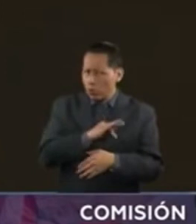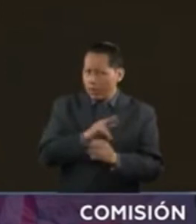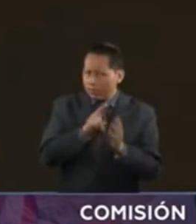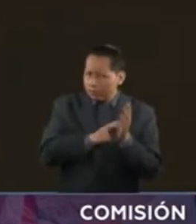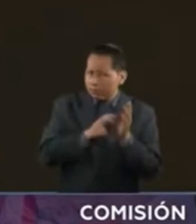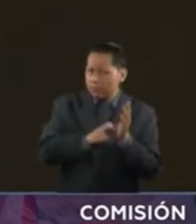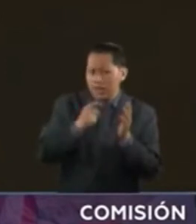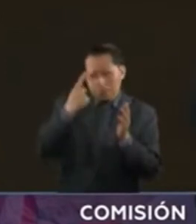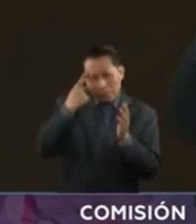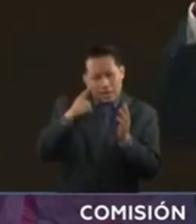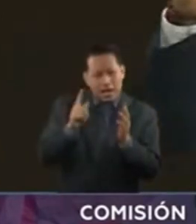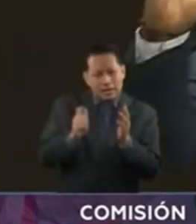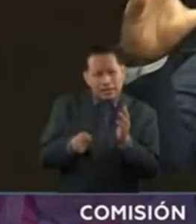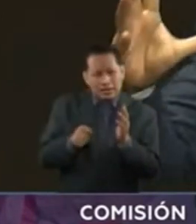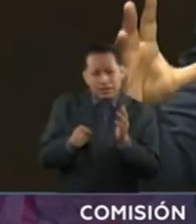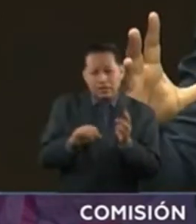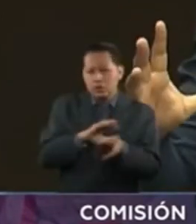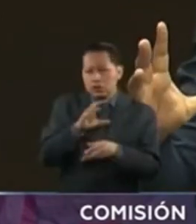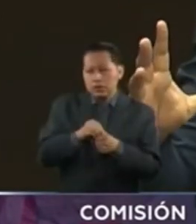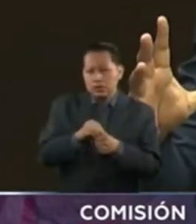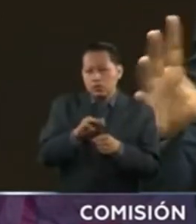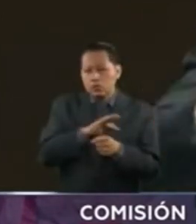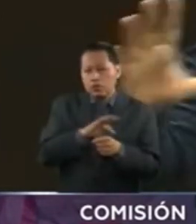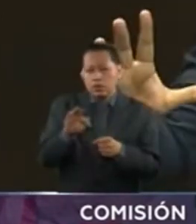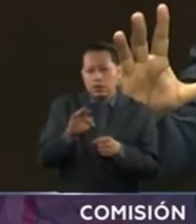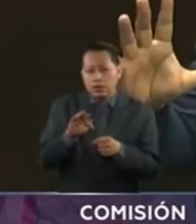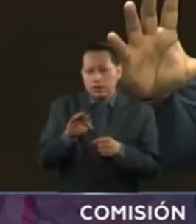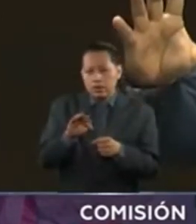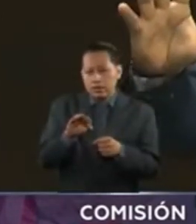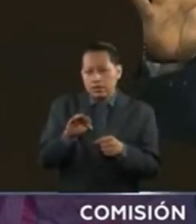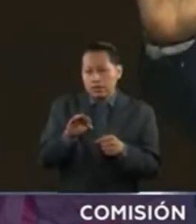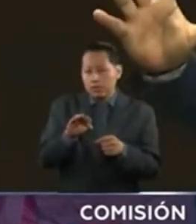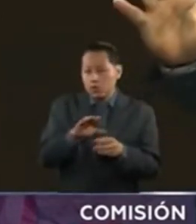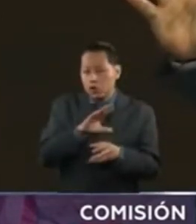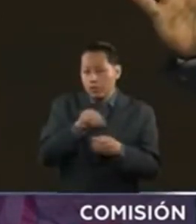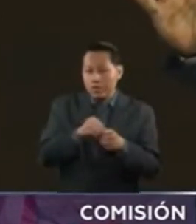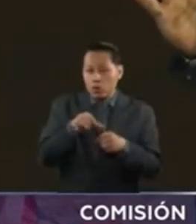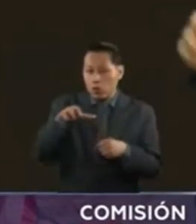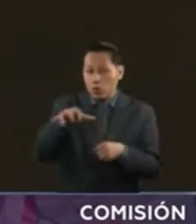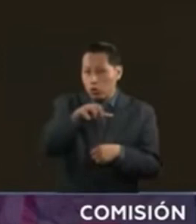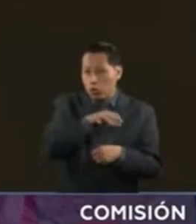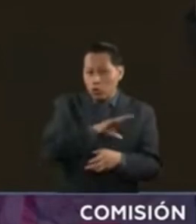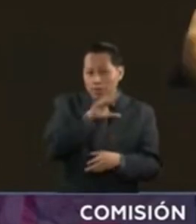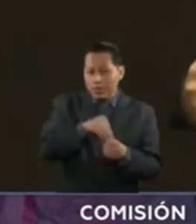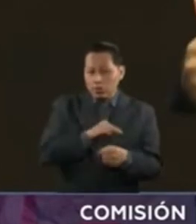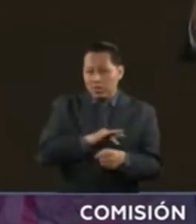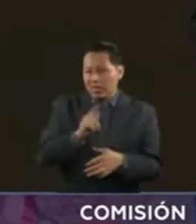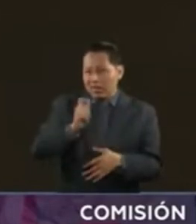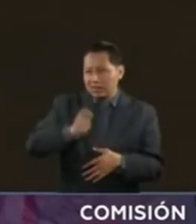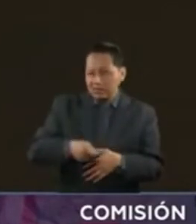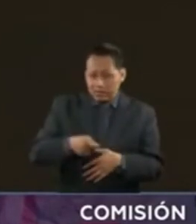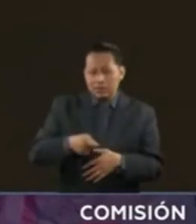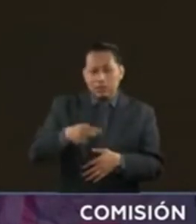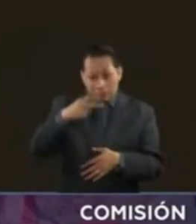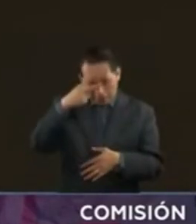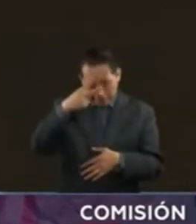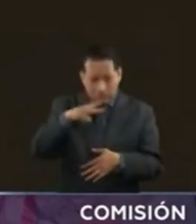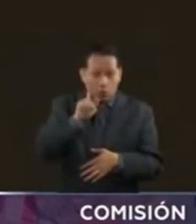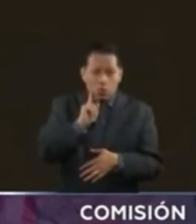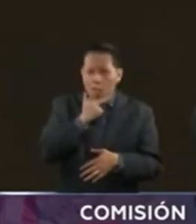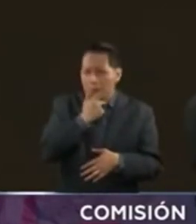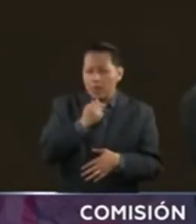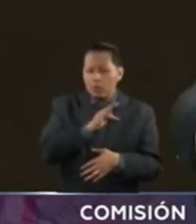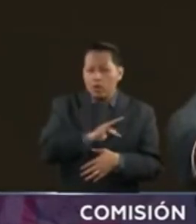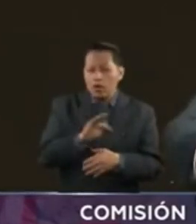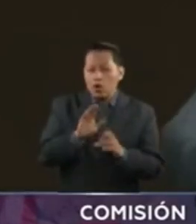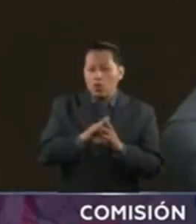para generar todas las secciones electorales todas es decir que todos los mexicanos y mexicanas tengan